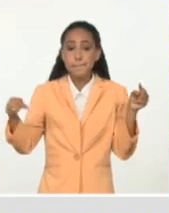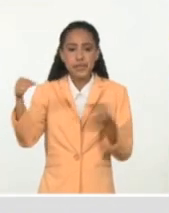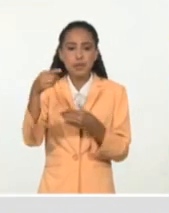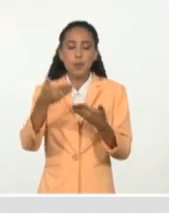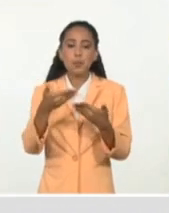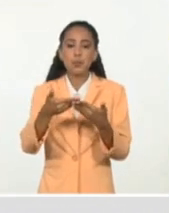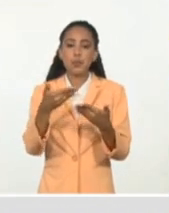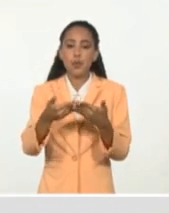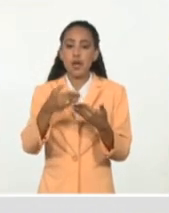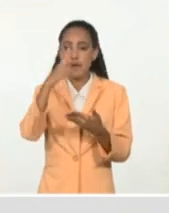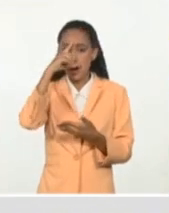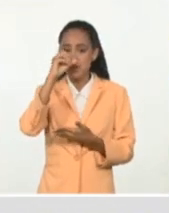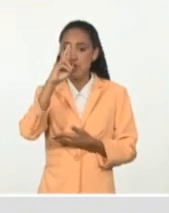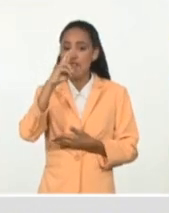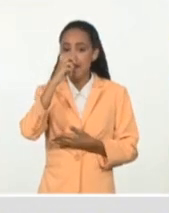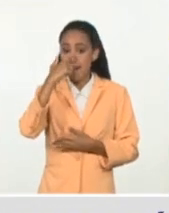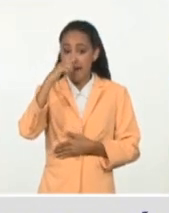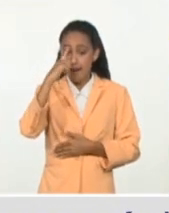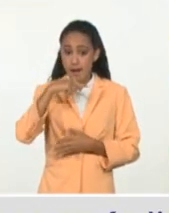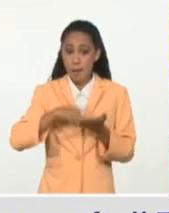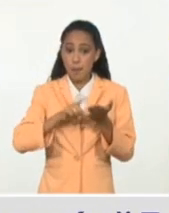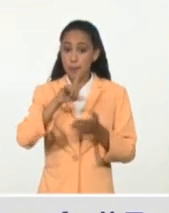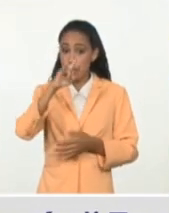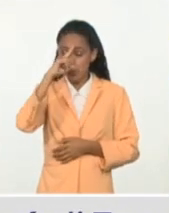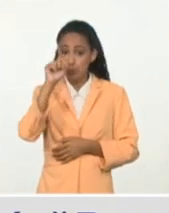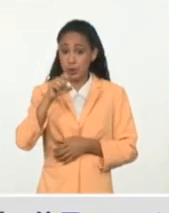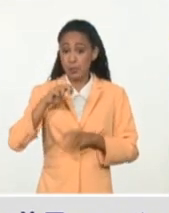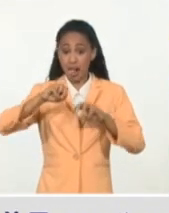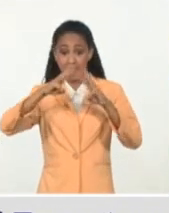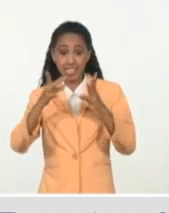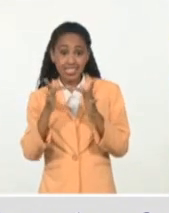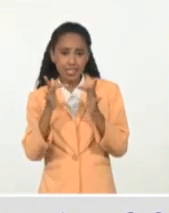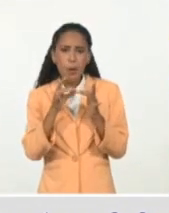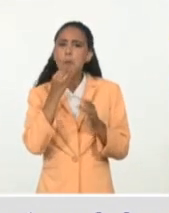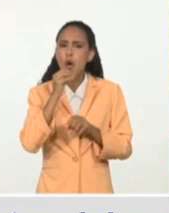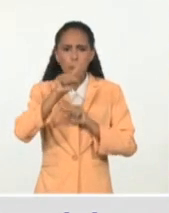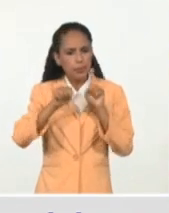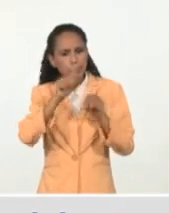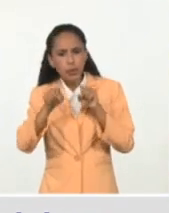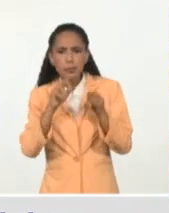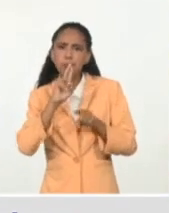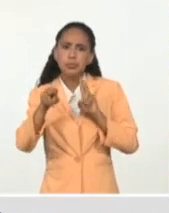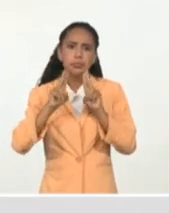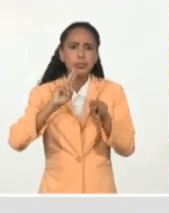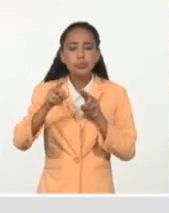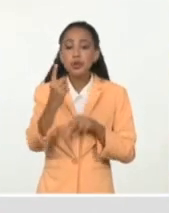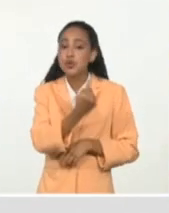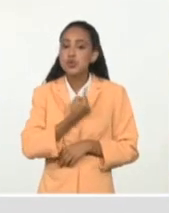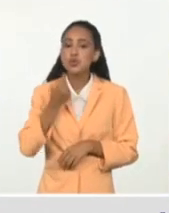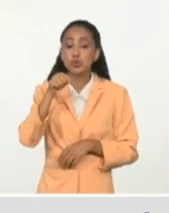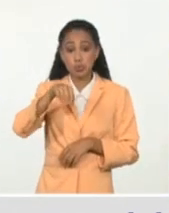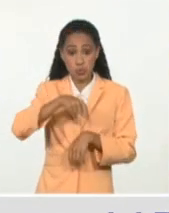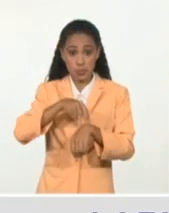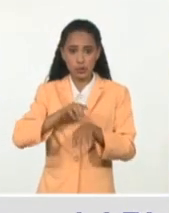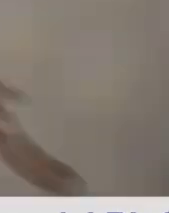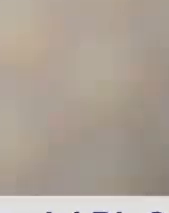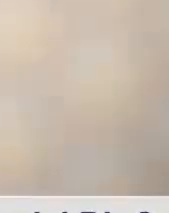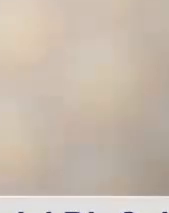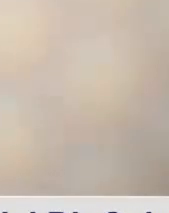Plus. Si usted está conectado, nos puede enviar también su interrogante. Nosotros nos vamos a una pausa y enseguida estamos de